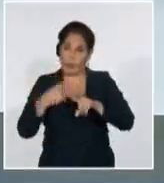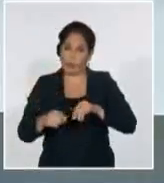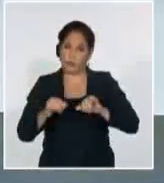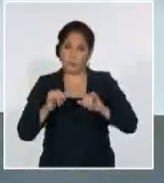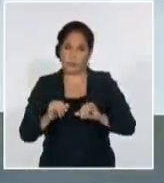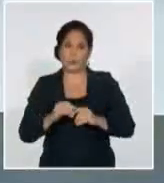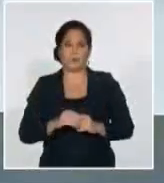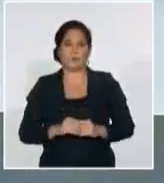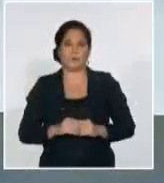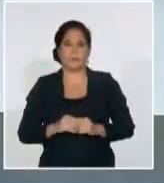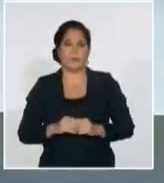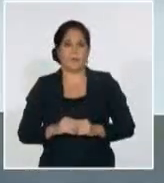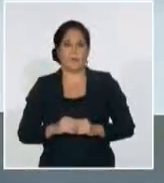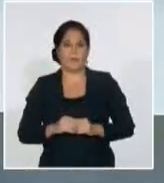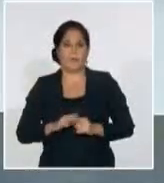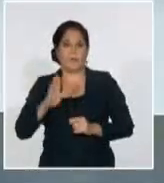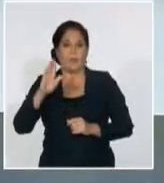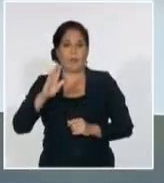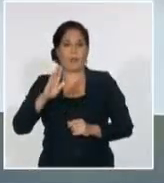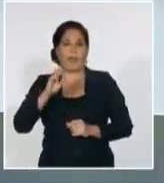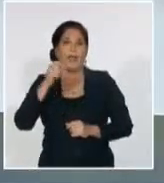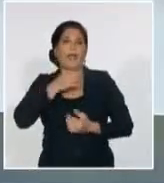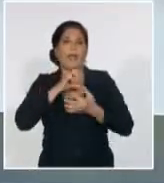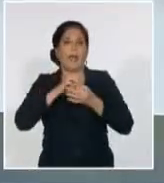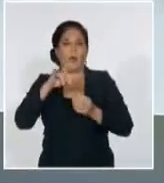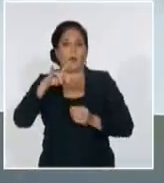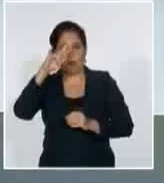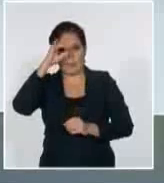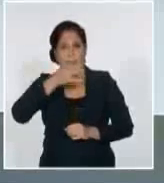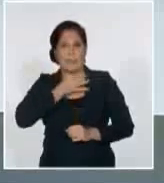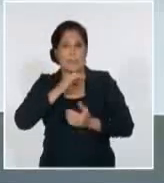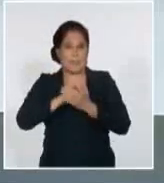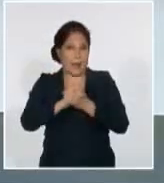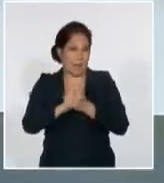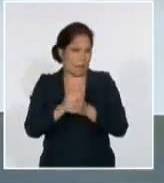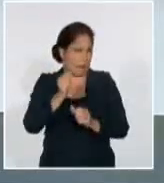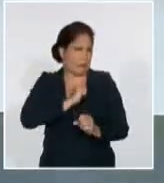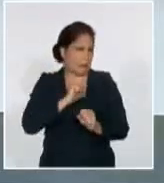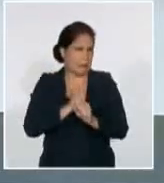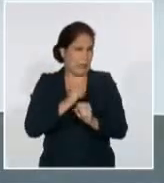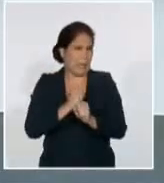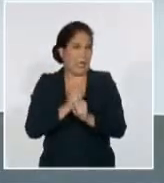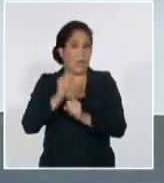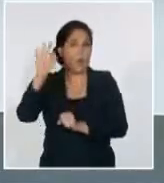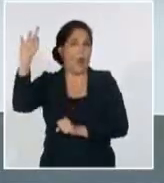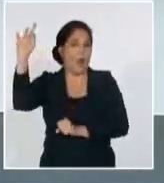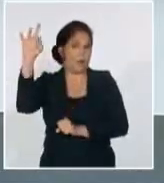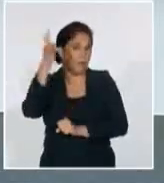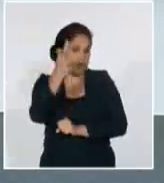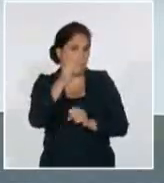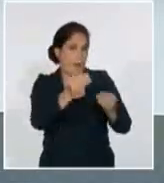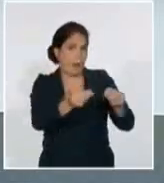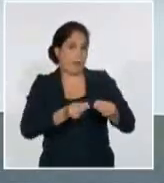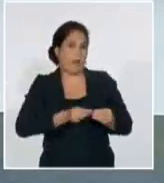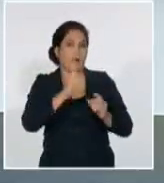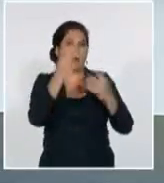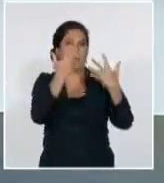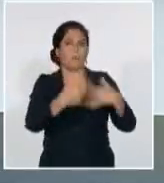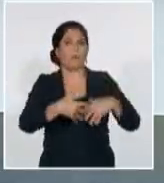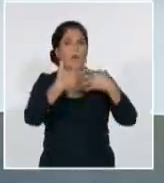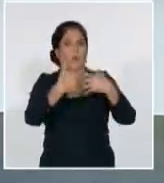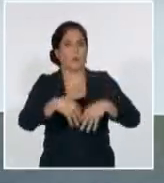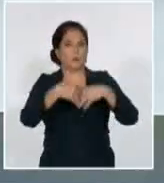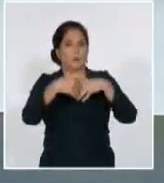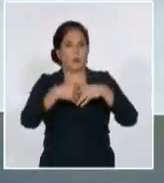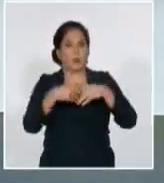El Centro Nacional de Biopreparados Bios, una empresa de alta tecnología, adquiere potencia solar fotovoltaica para obtener producciones en armonía con el